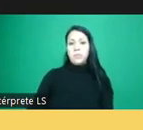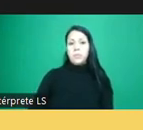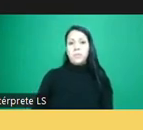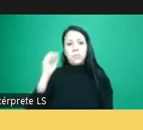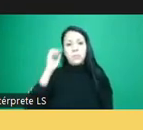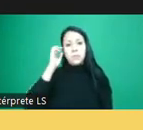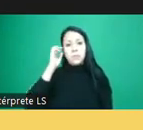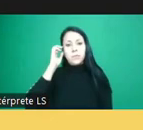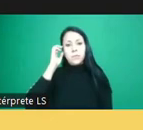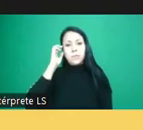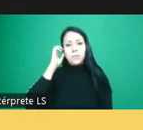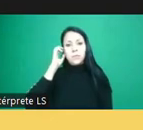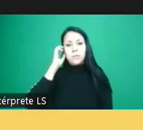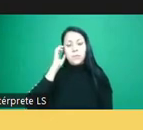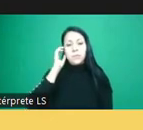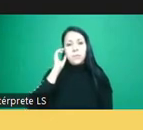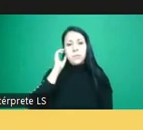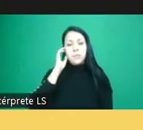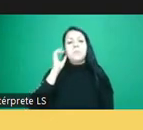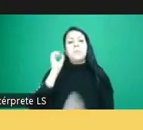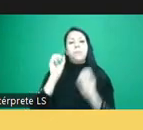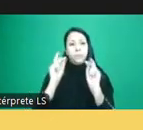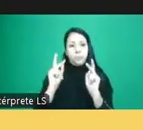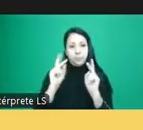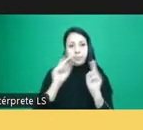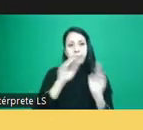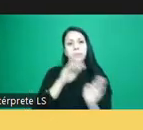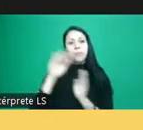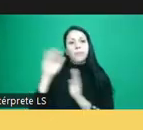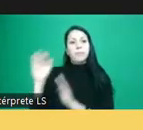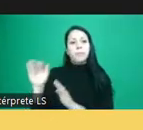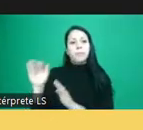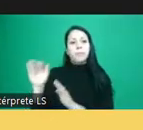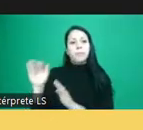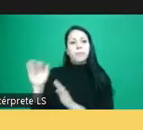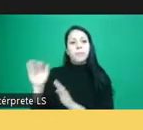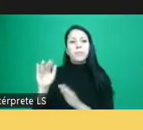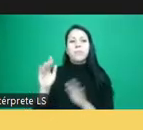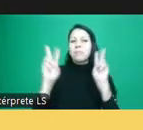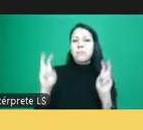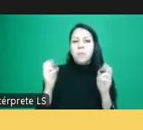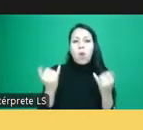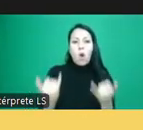Vamos para la otra parte. Dice, hoy quiero denunciar.